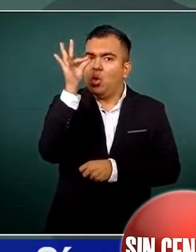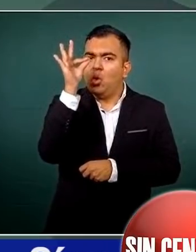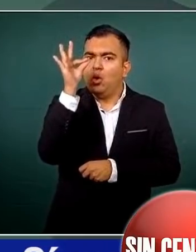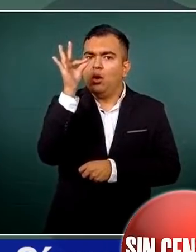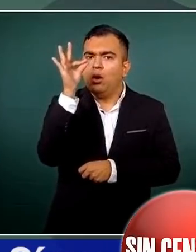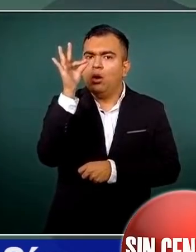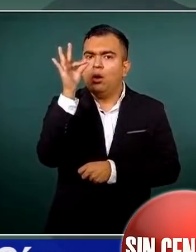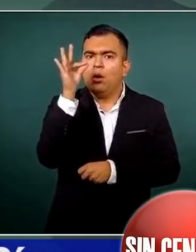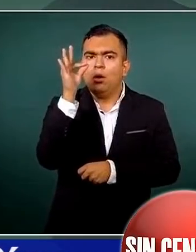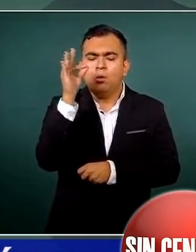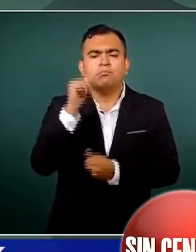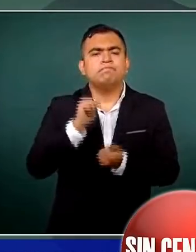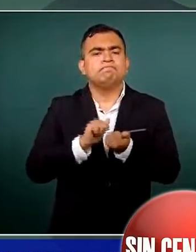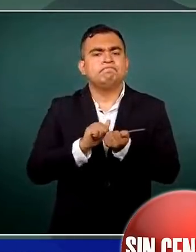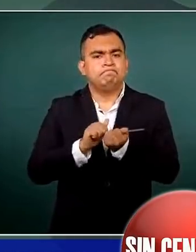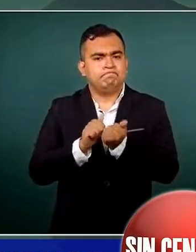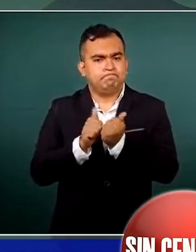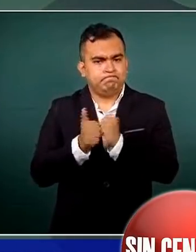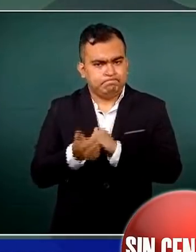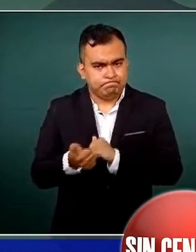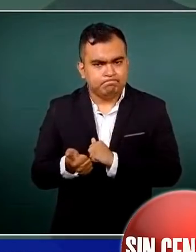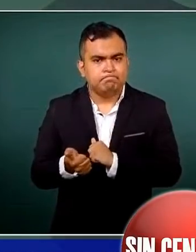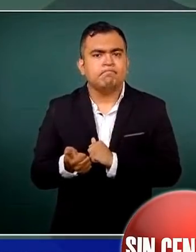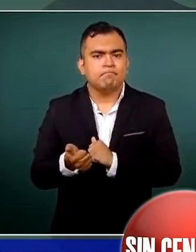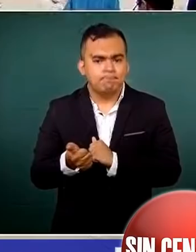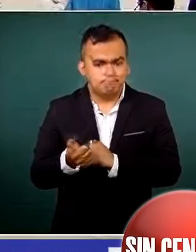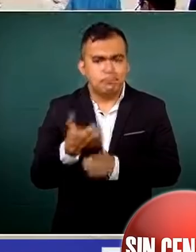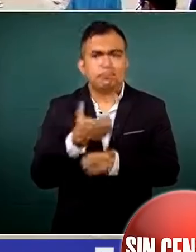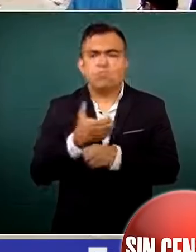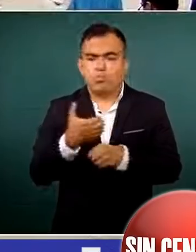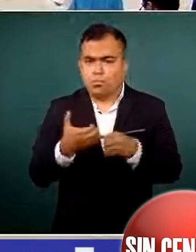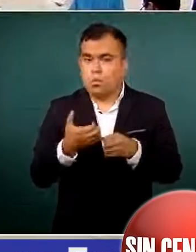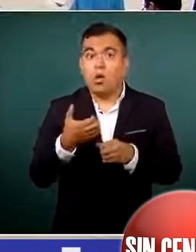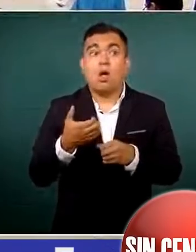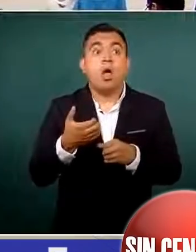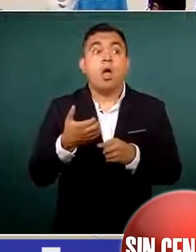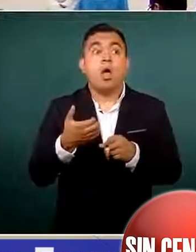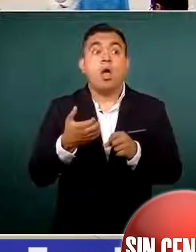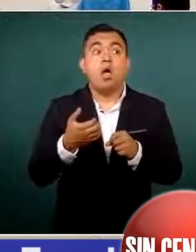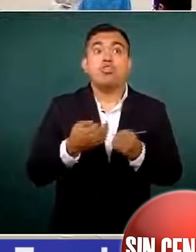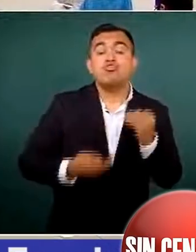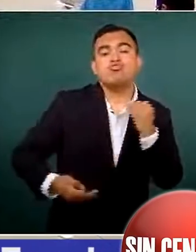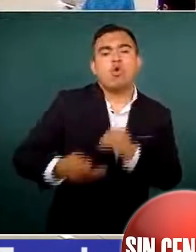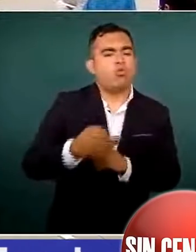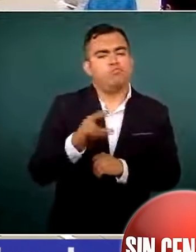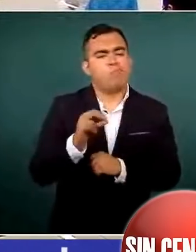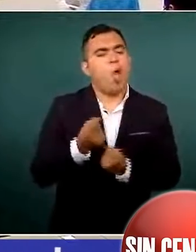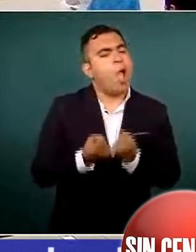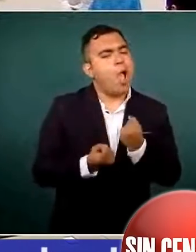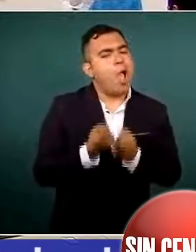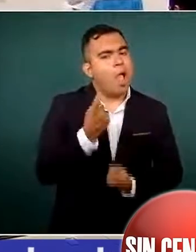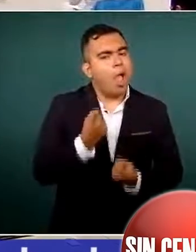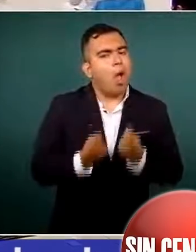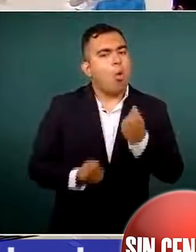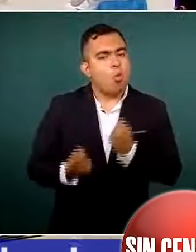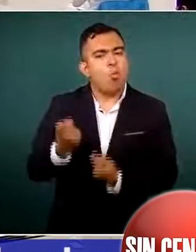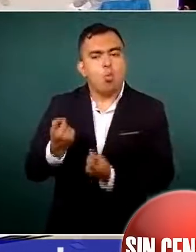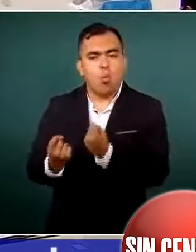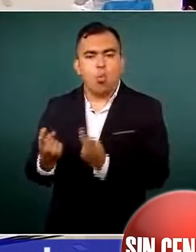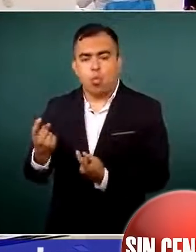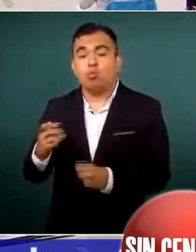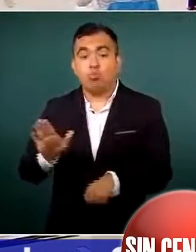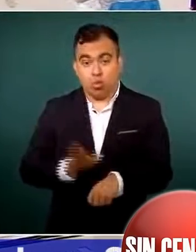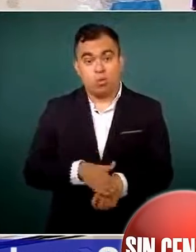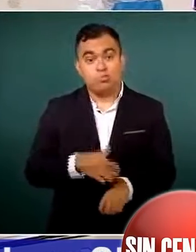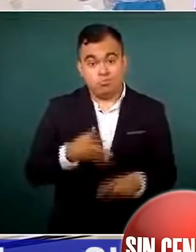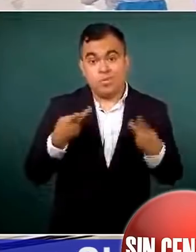Se llegó en algunos casos, no en todos, afortunadamente, porque el pueblo de